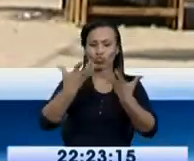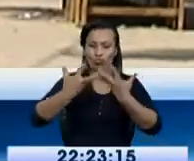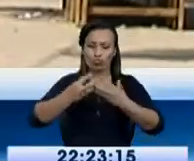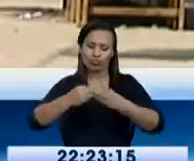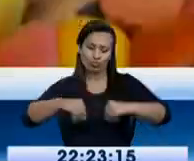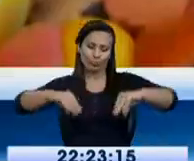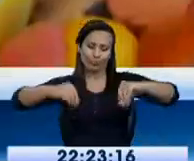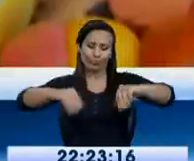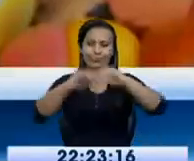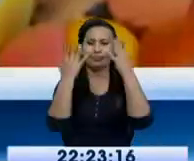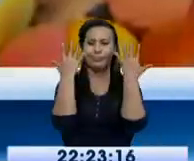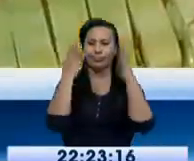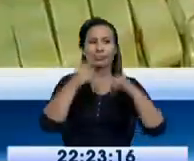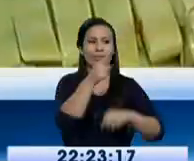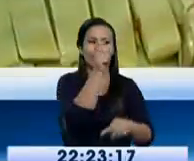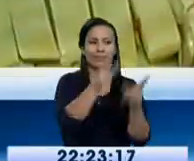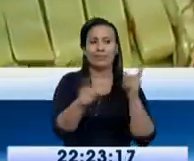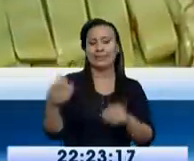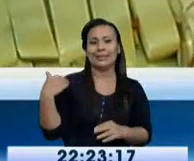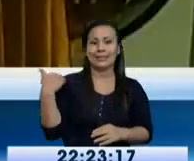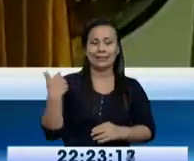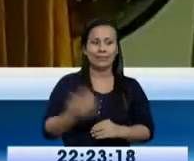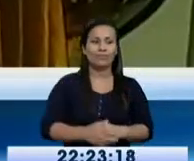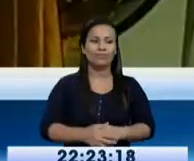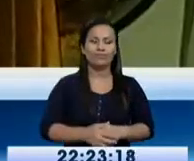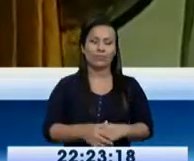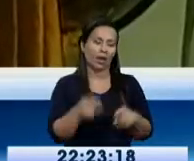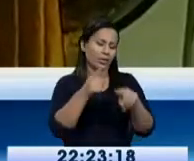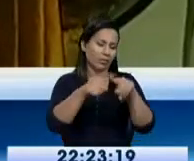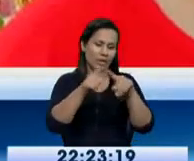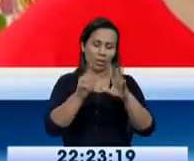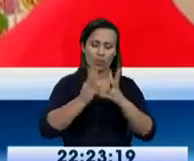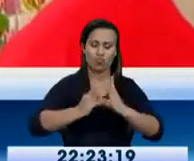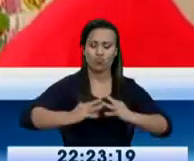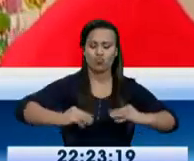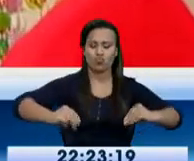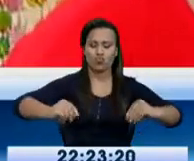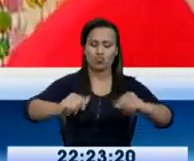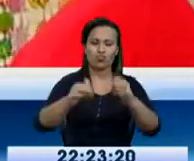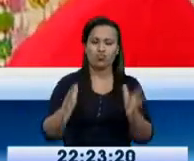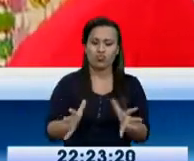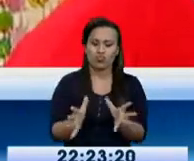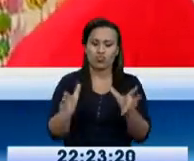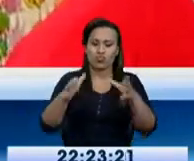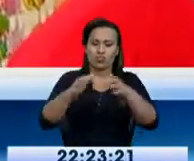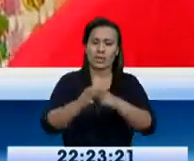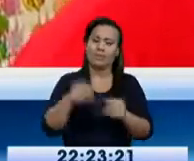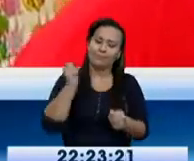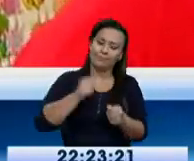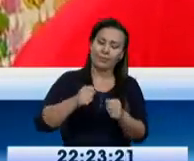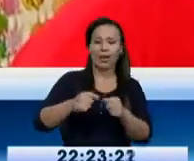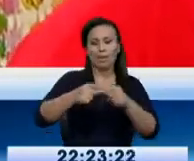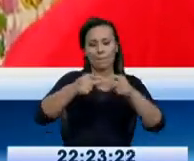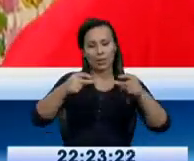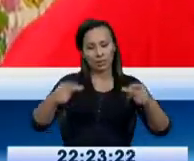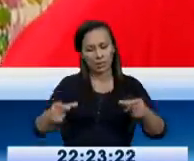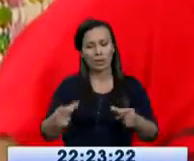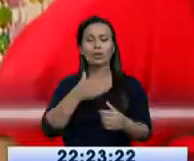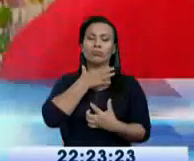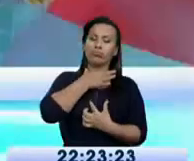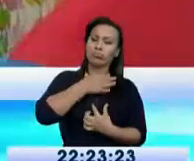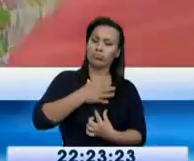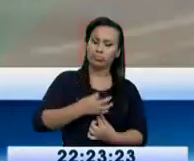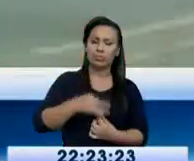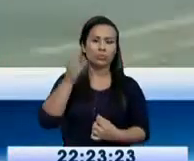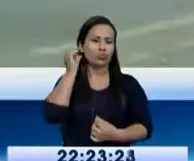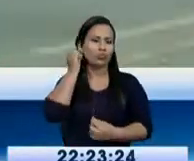por los bañistas. Tenemos artesanía con tetagua, en madera, en